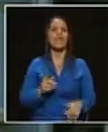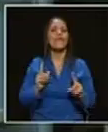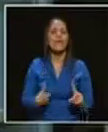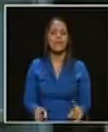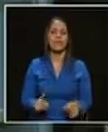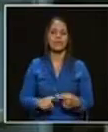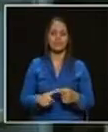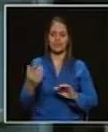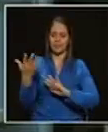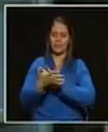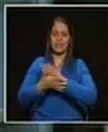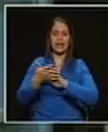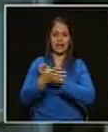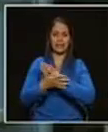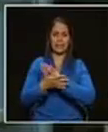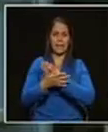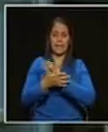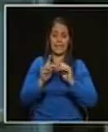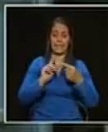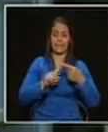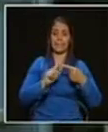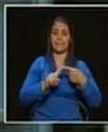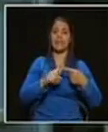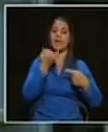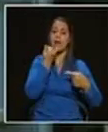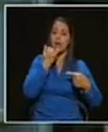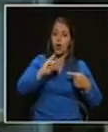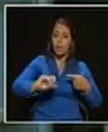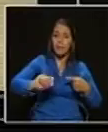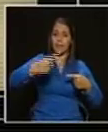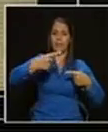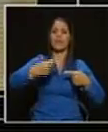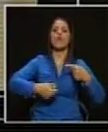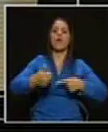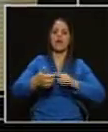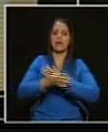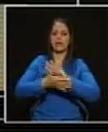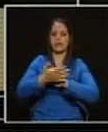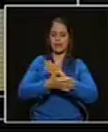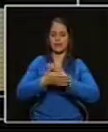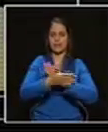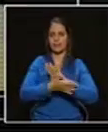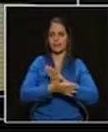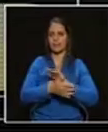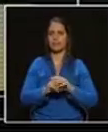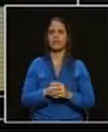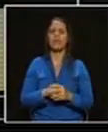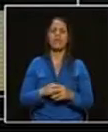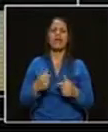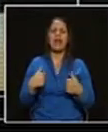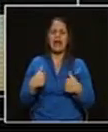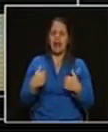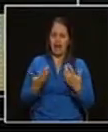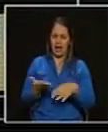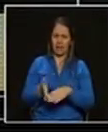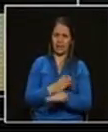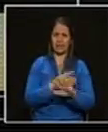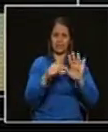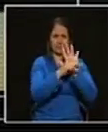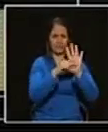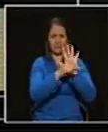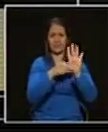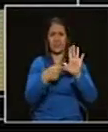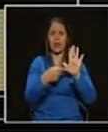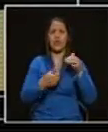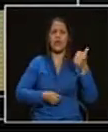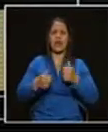que la primera lengua de ellos es la lengua de señas, y cuando nosotros ponemos el closed caption, nuestra sintaxis